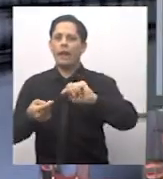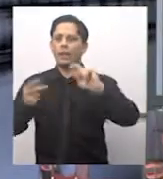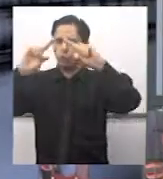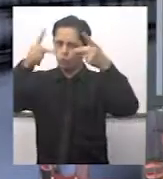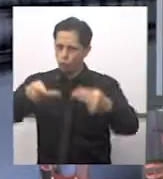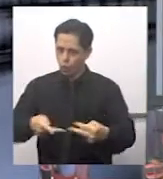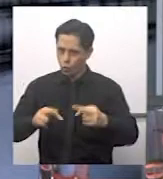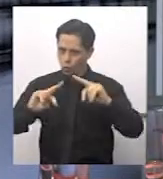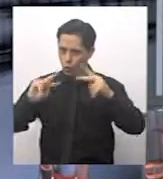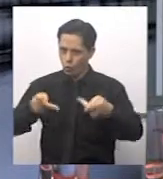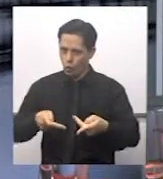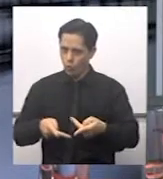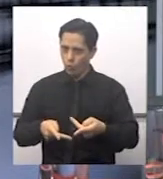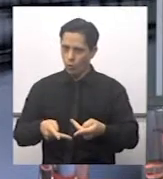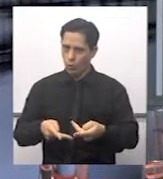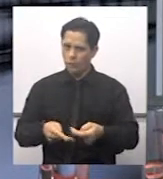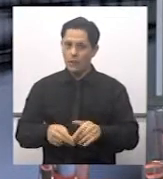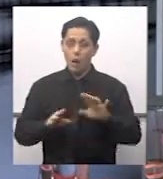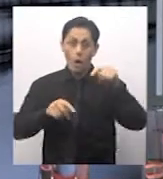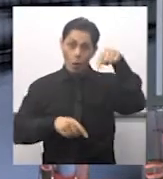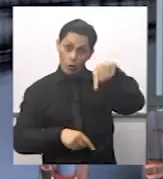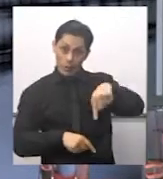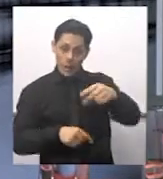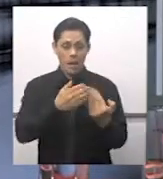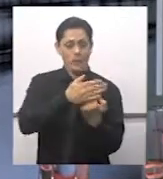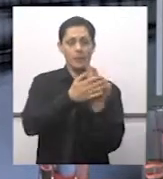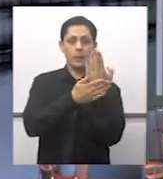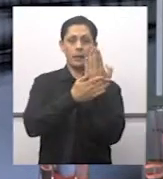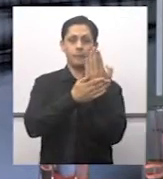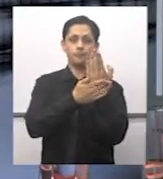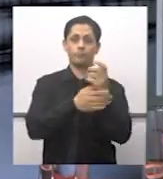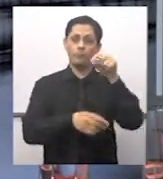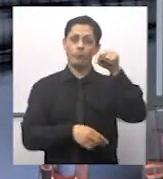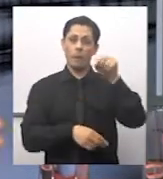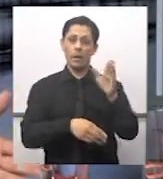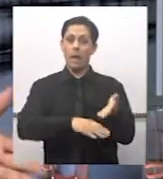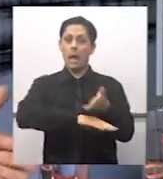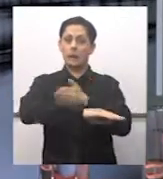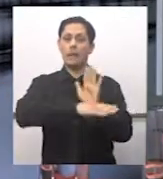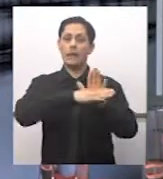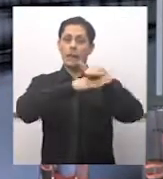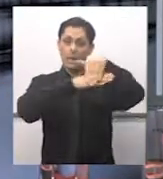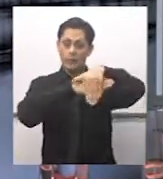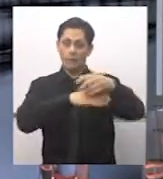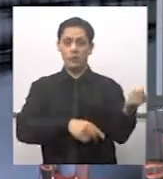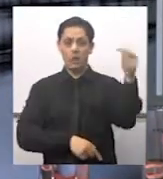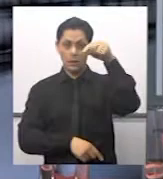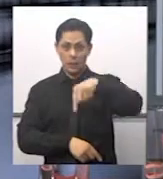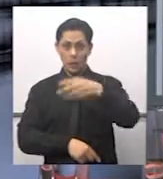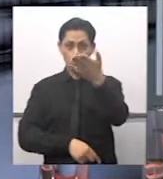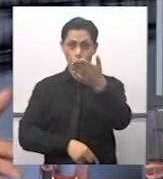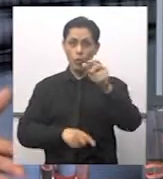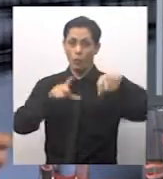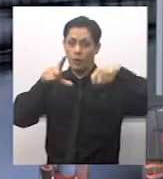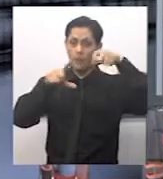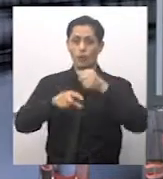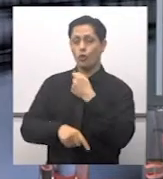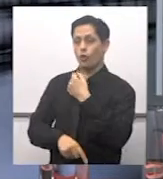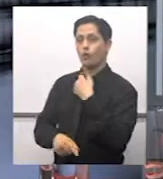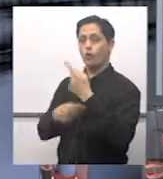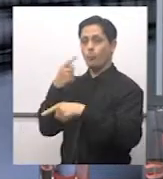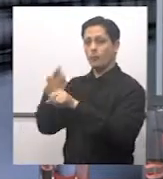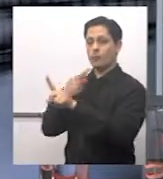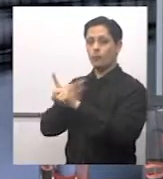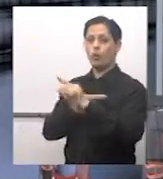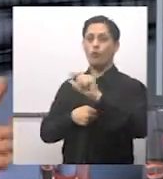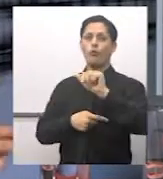en la mañana y en la tarde antes de venir a su programa, conversé con Raimundo Cruzat. Raimundo Cruzat es el presidente